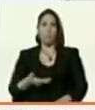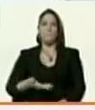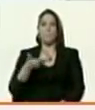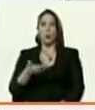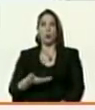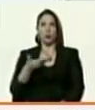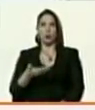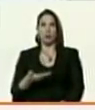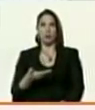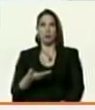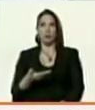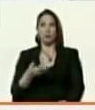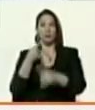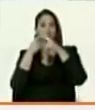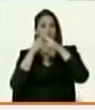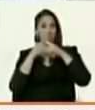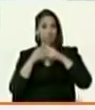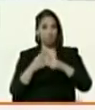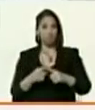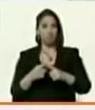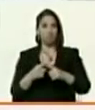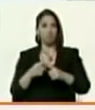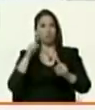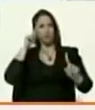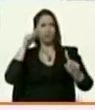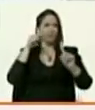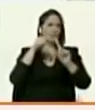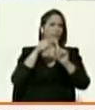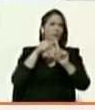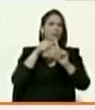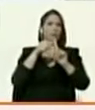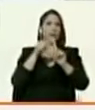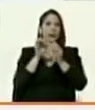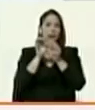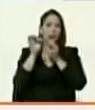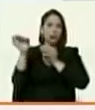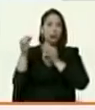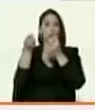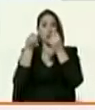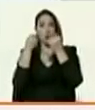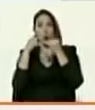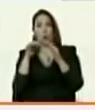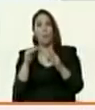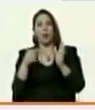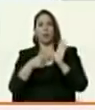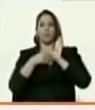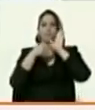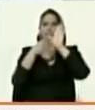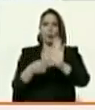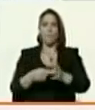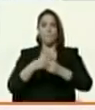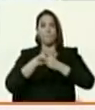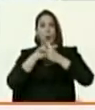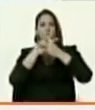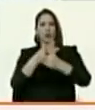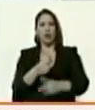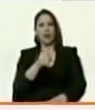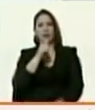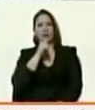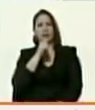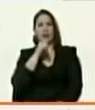importante, una cifra más allá del número, revela, es, como dije inicialmente, la voluntad de quienes estamos